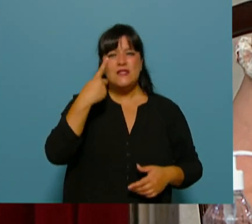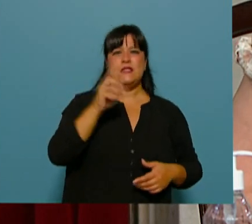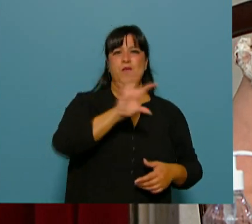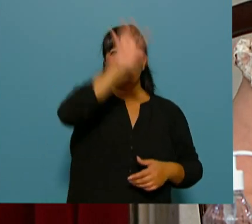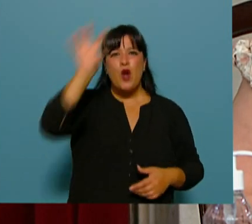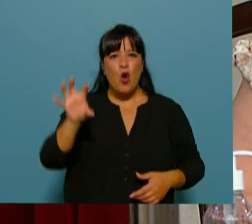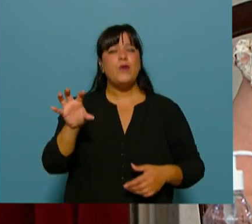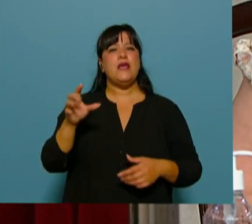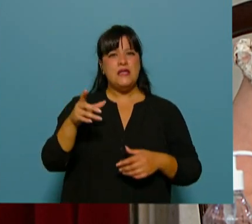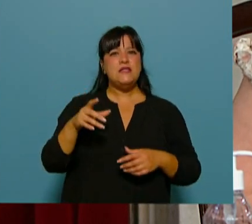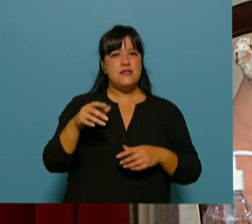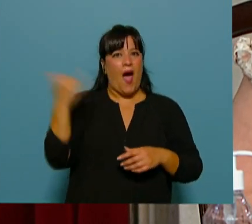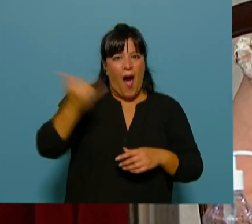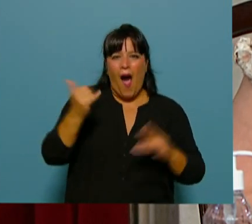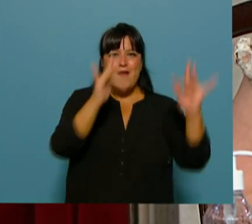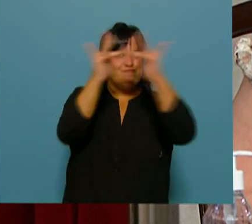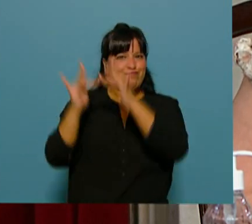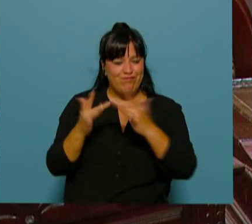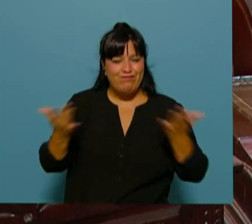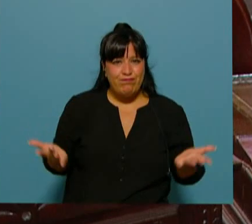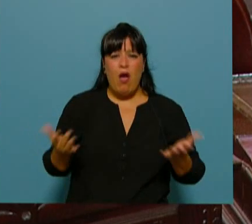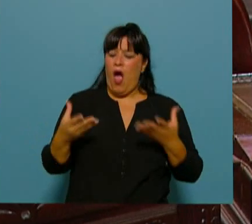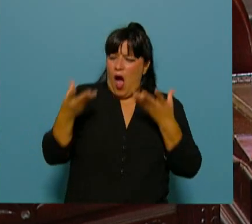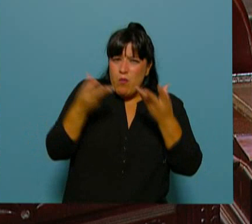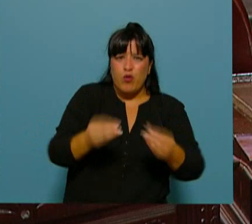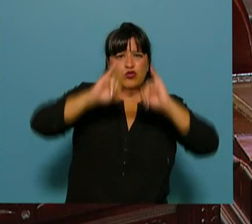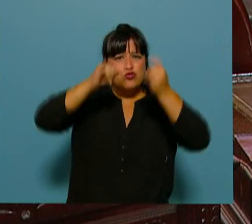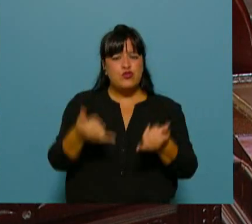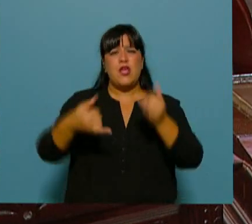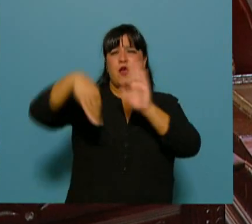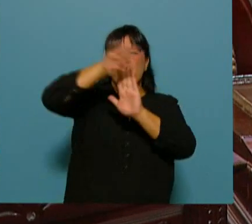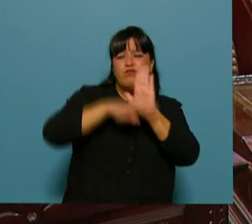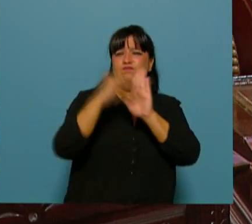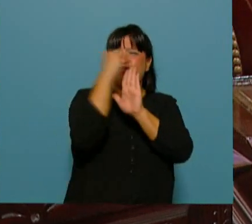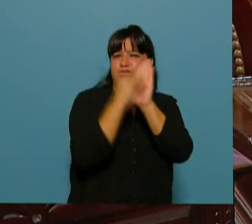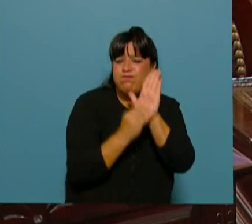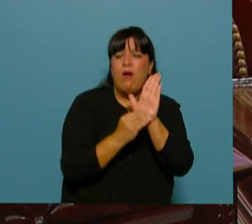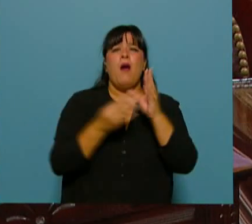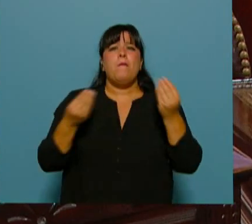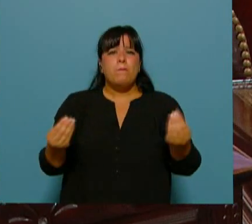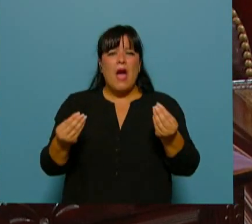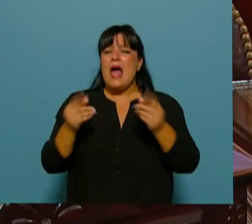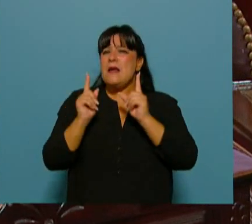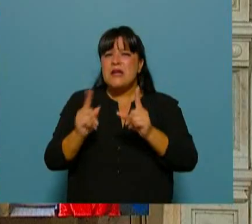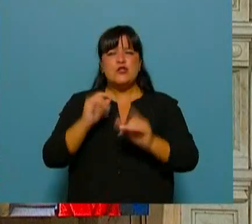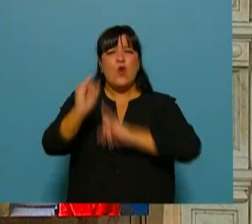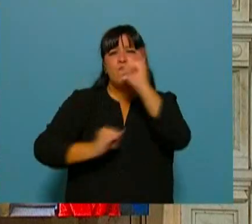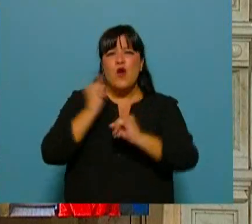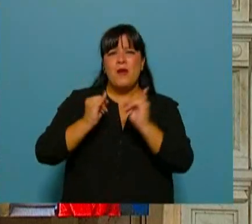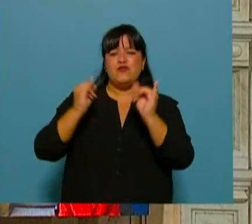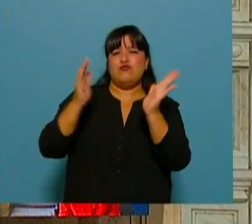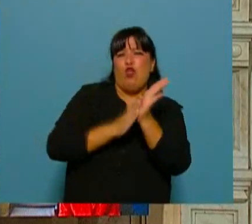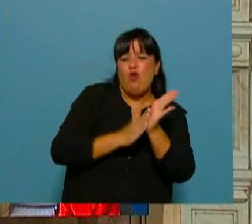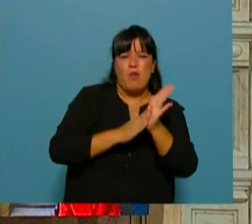se digitalizan. Apoyamos el desarrollo de registros civiles digitales, accediendo en línea a la información y